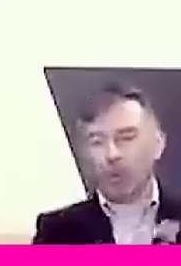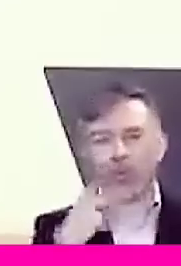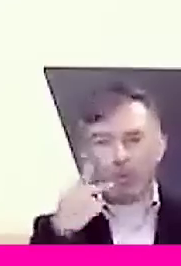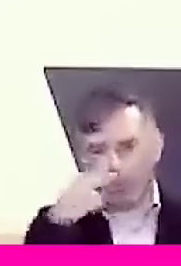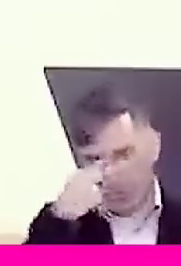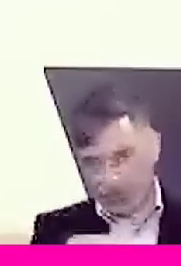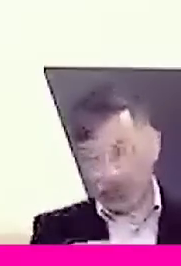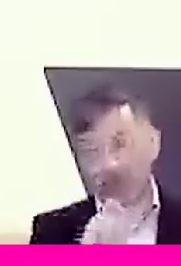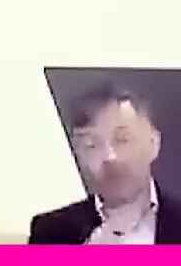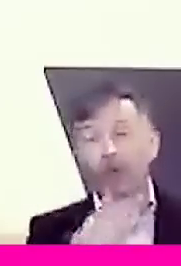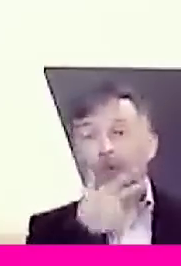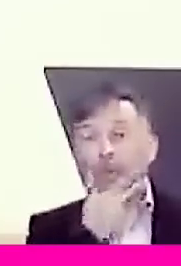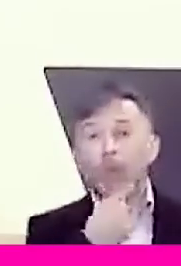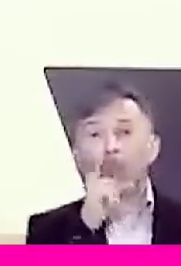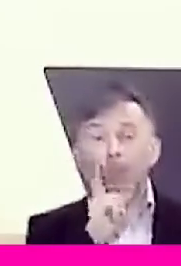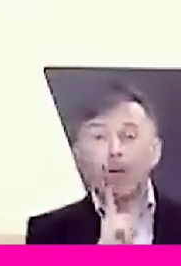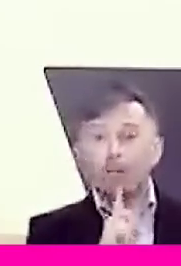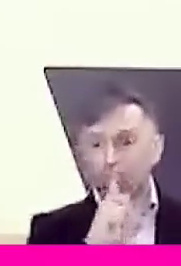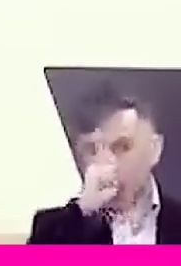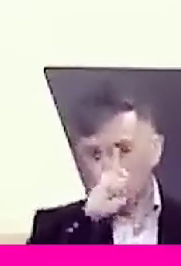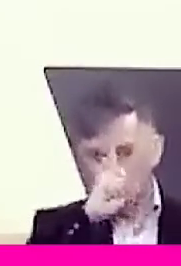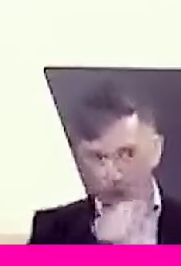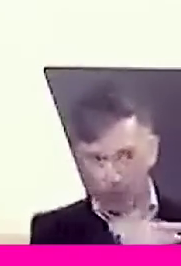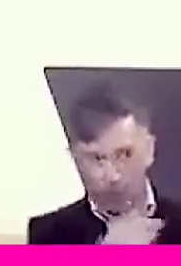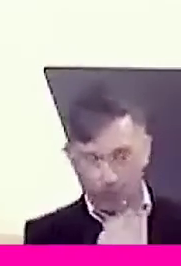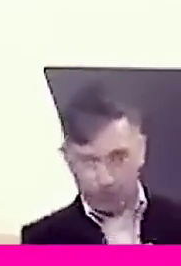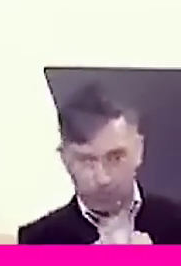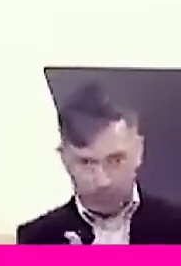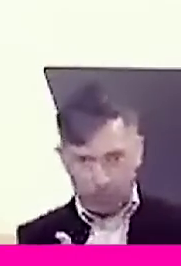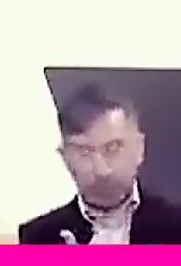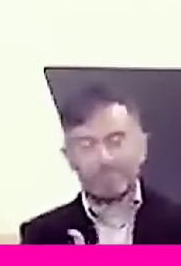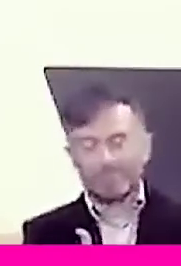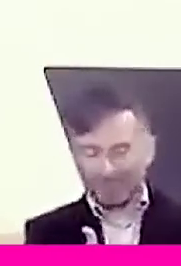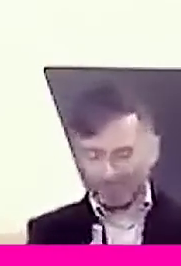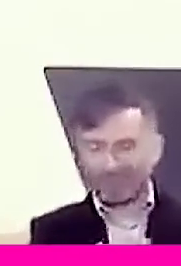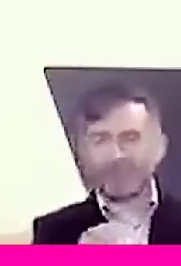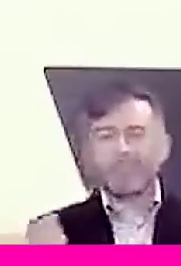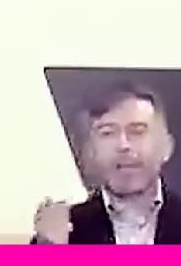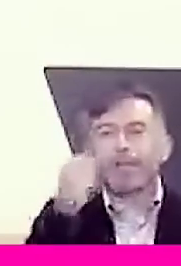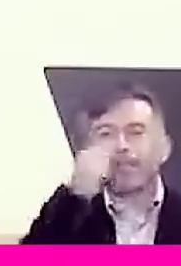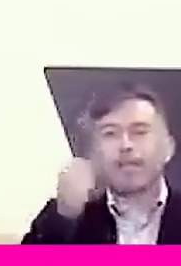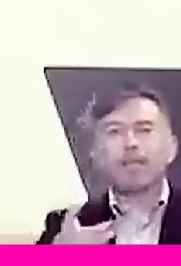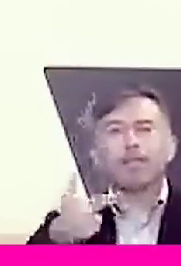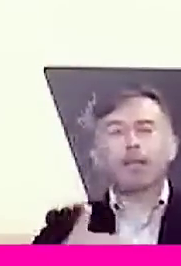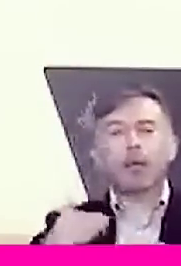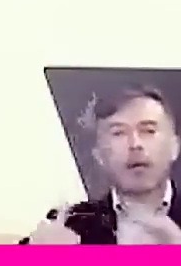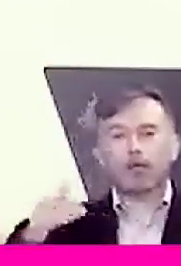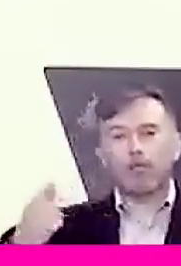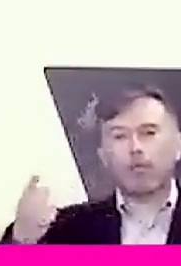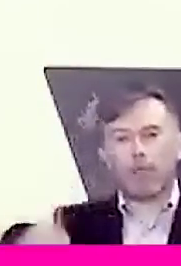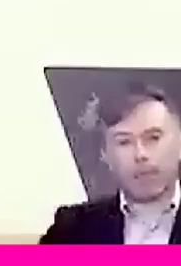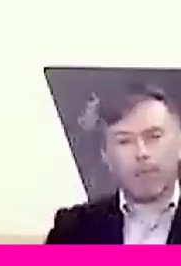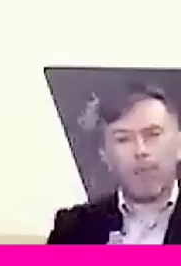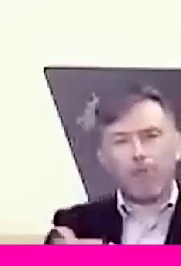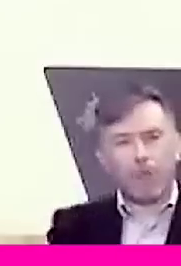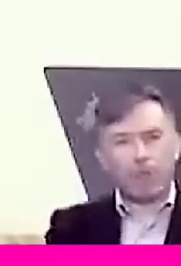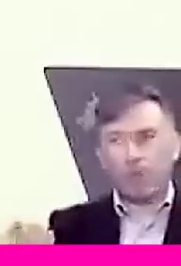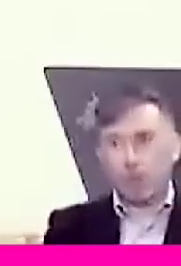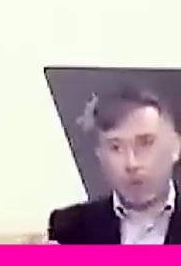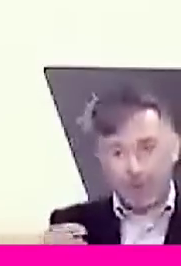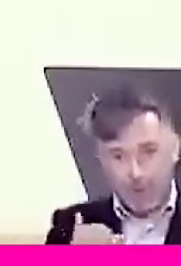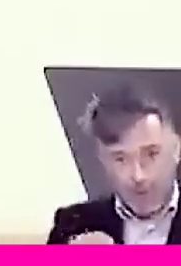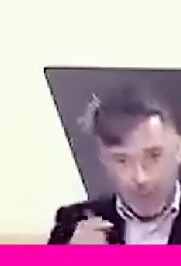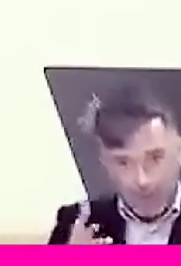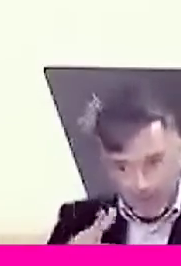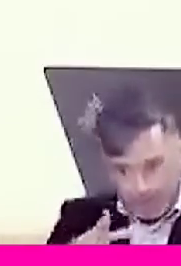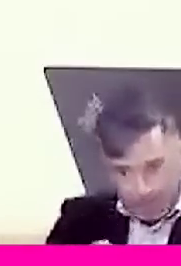todas y todos los consejeros me han solicitado instruyo al secretario ejecutivo a presentar todos recursos jurídico al alcance del